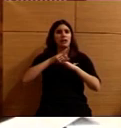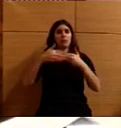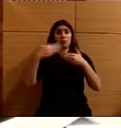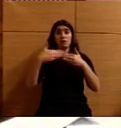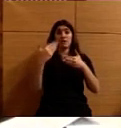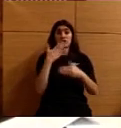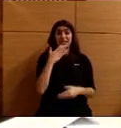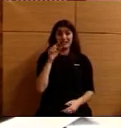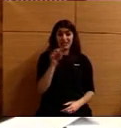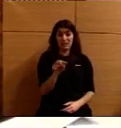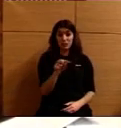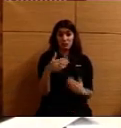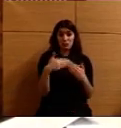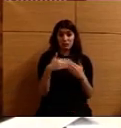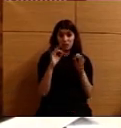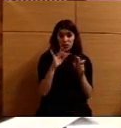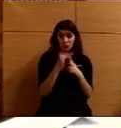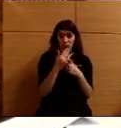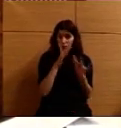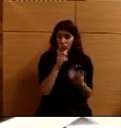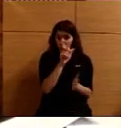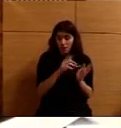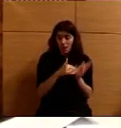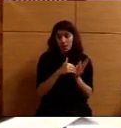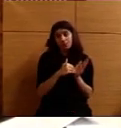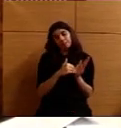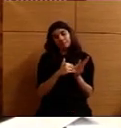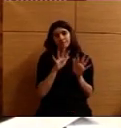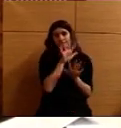si el progreso y el crecimiento es la actual situación que hay en la Comunidad Valenciana,